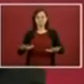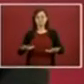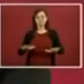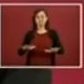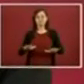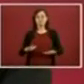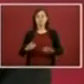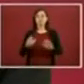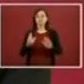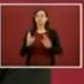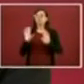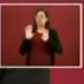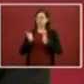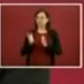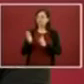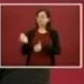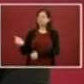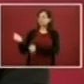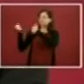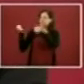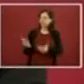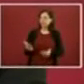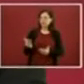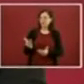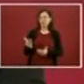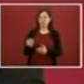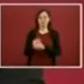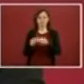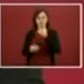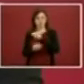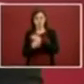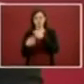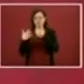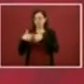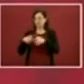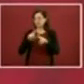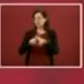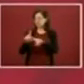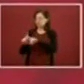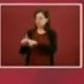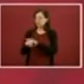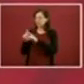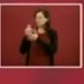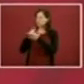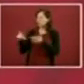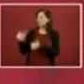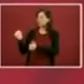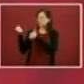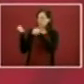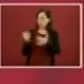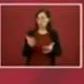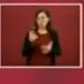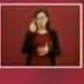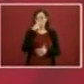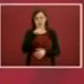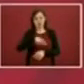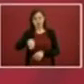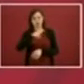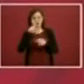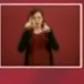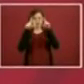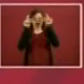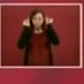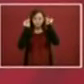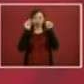que irse resolviendo en función de lo que en este momento estamos transitando, y sobre todo con miras a, una vez que esto vaya